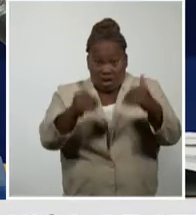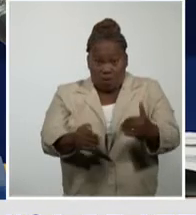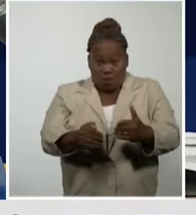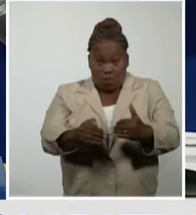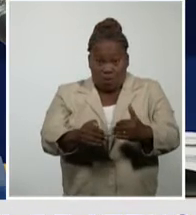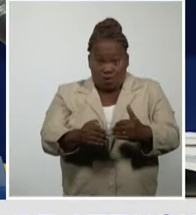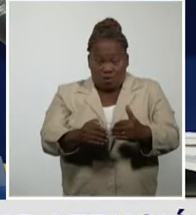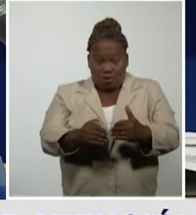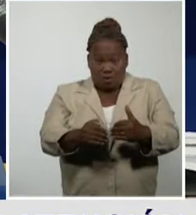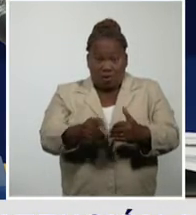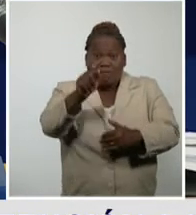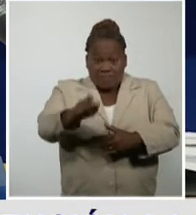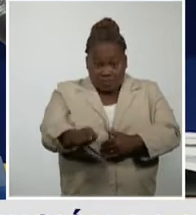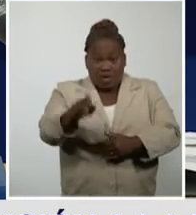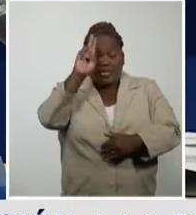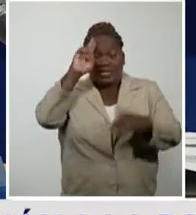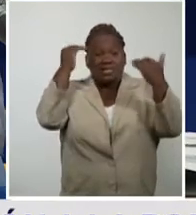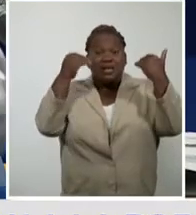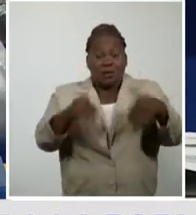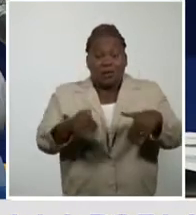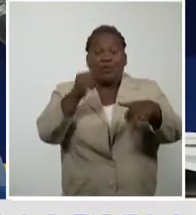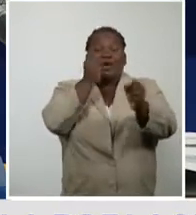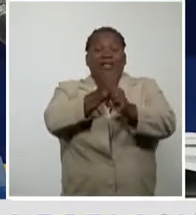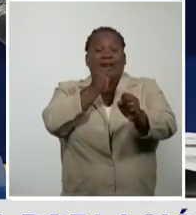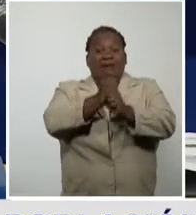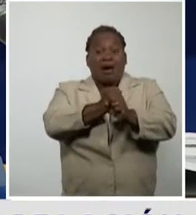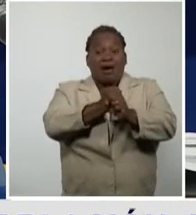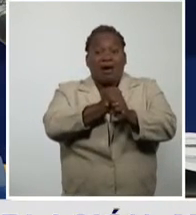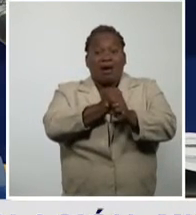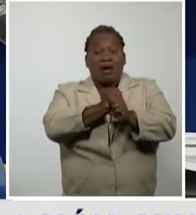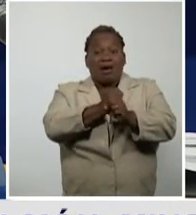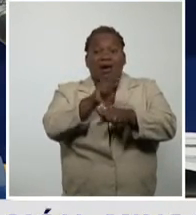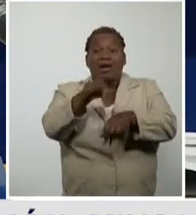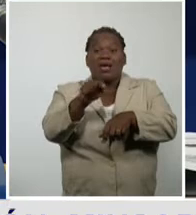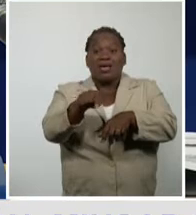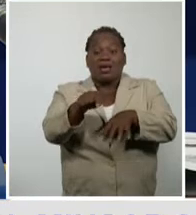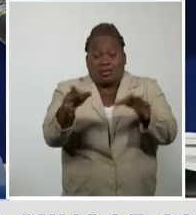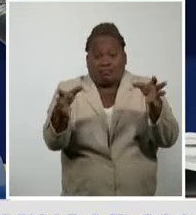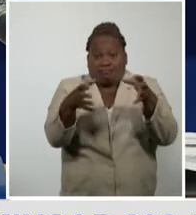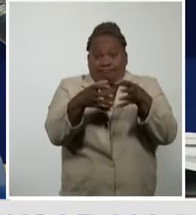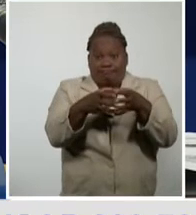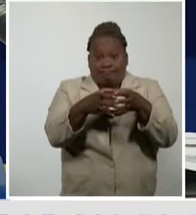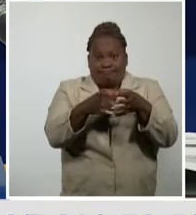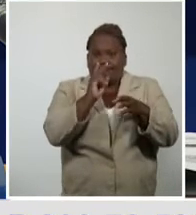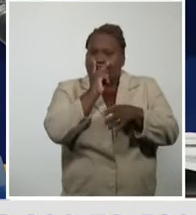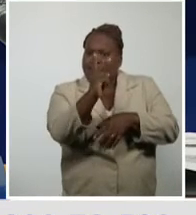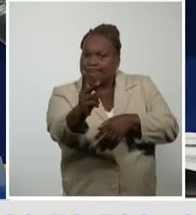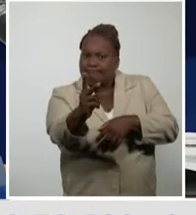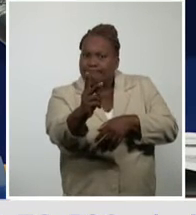el personal de salud que trabaja en estas unidades dedicadas a COVID,